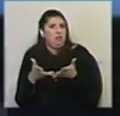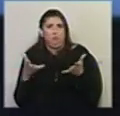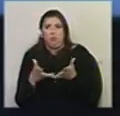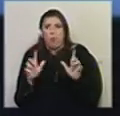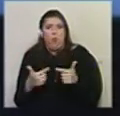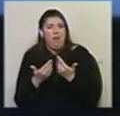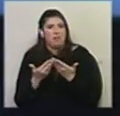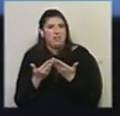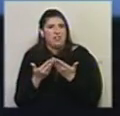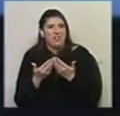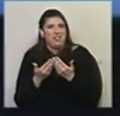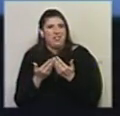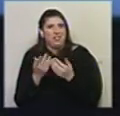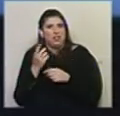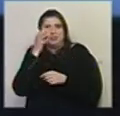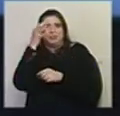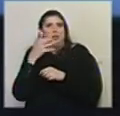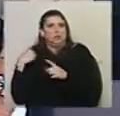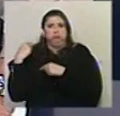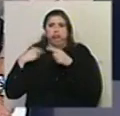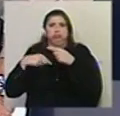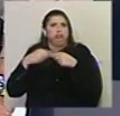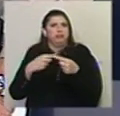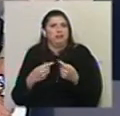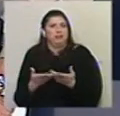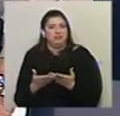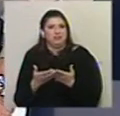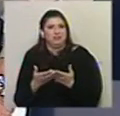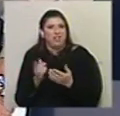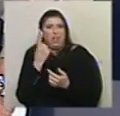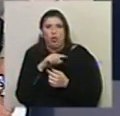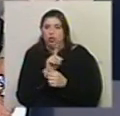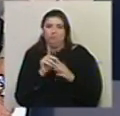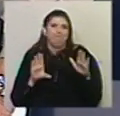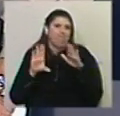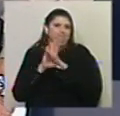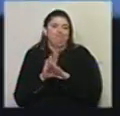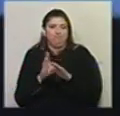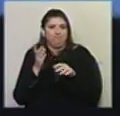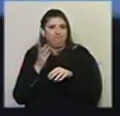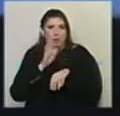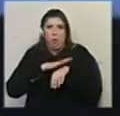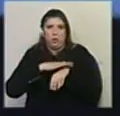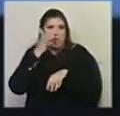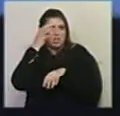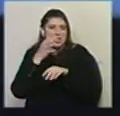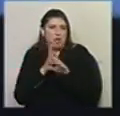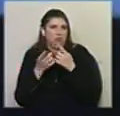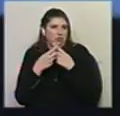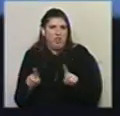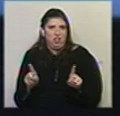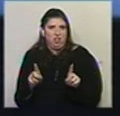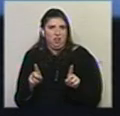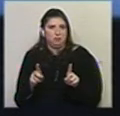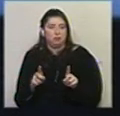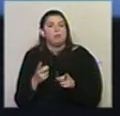que la ciencia, no se compadecen con los tiempos de la ciencia. Yo creo que en ese sentido hay un déficit. Es cierto que el Fondo Nacional de